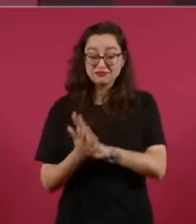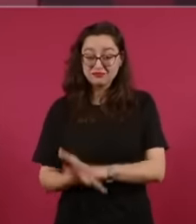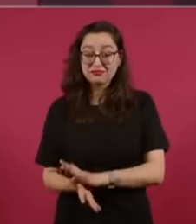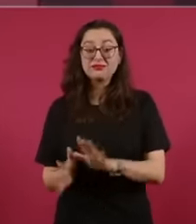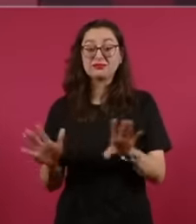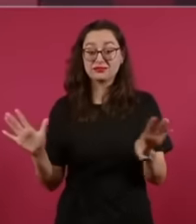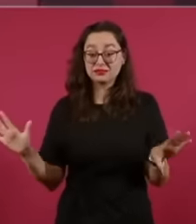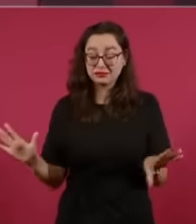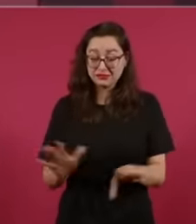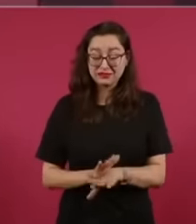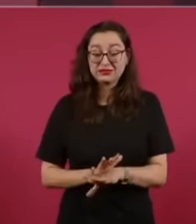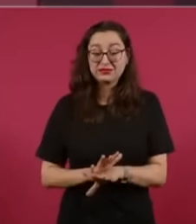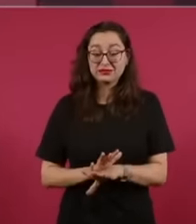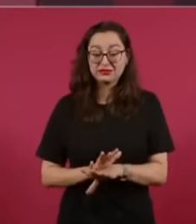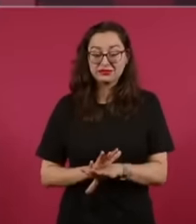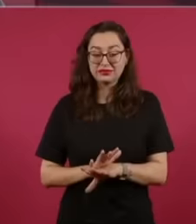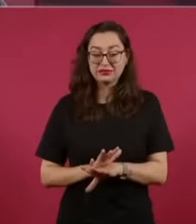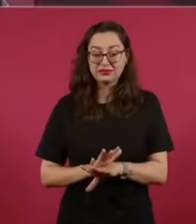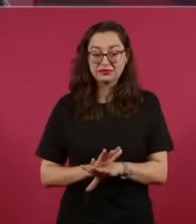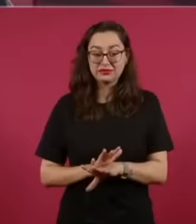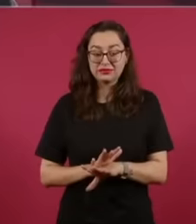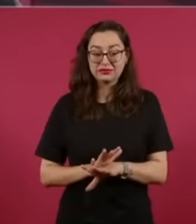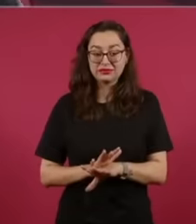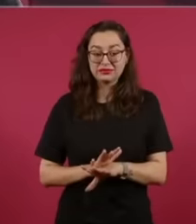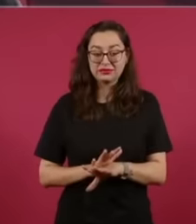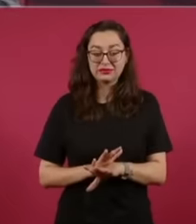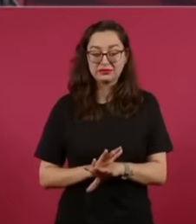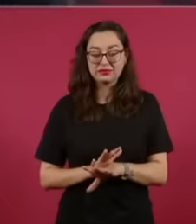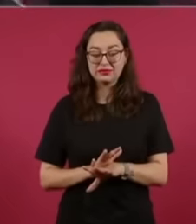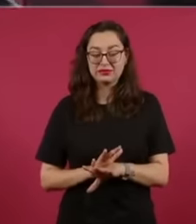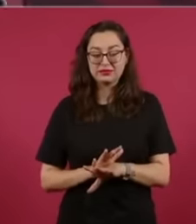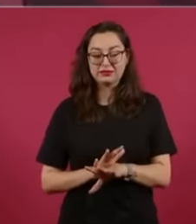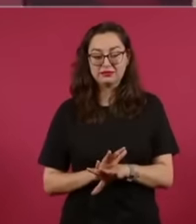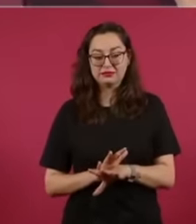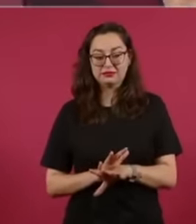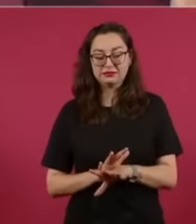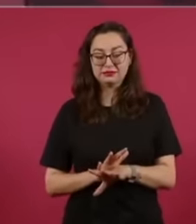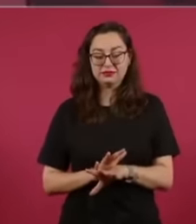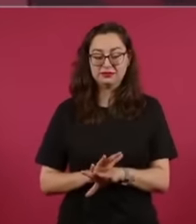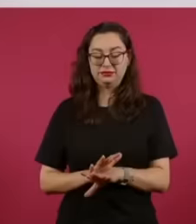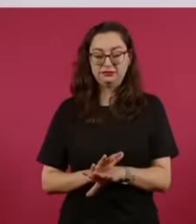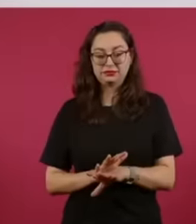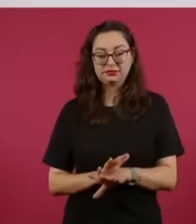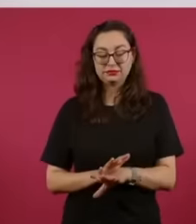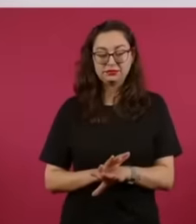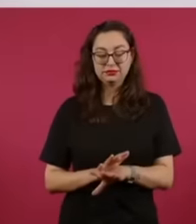Ya no basta, y eso ojalá